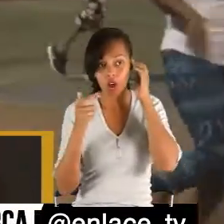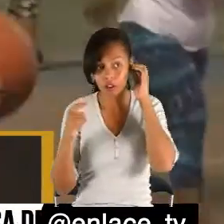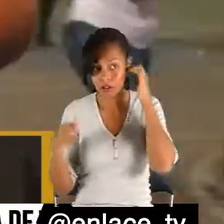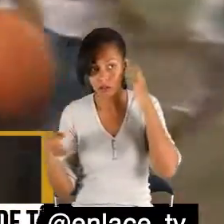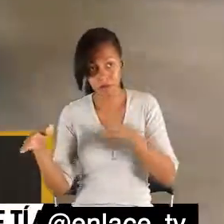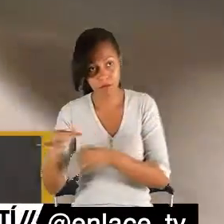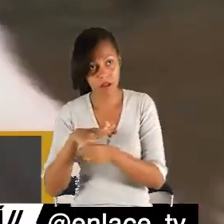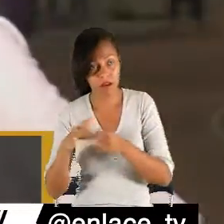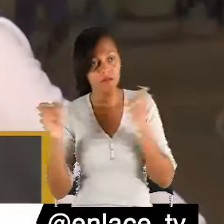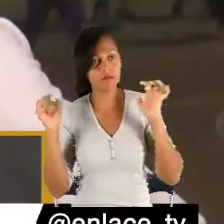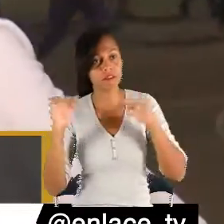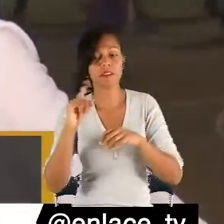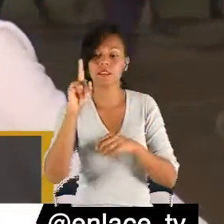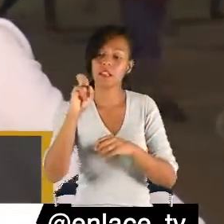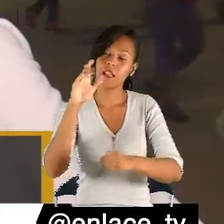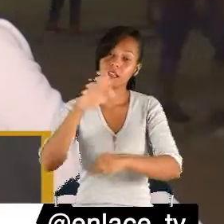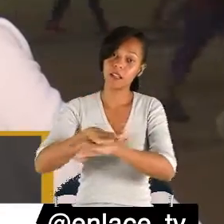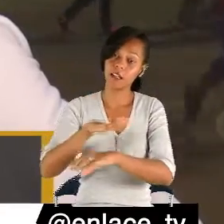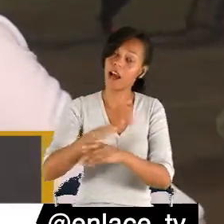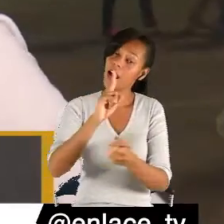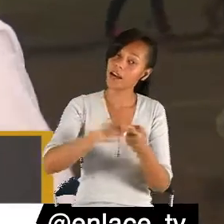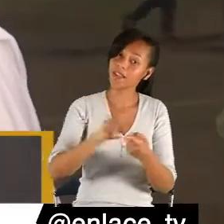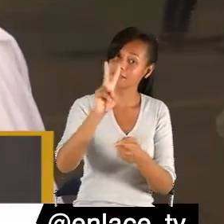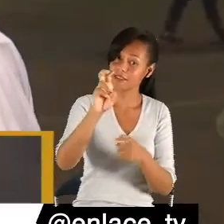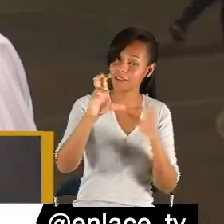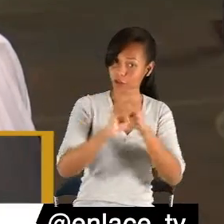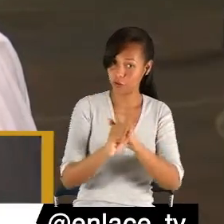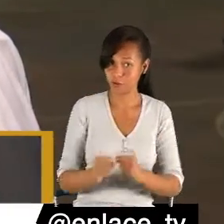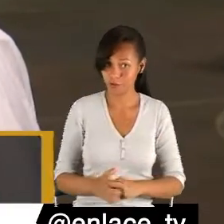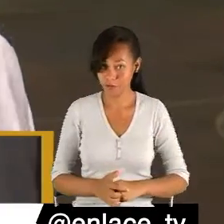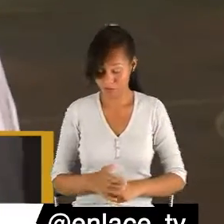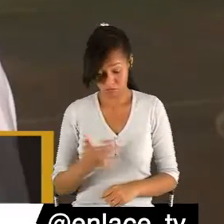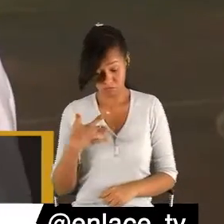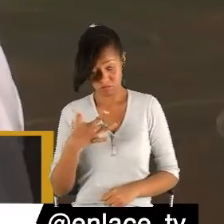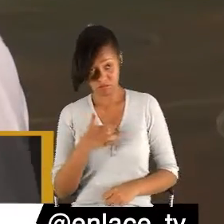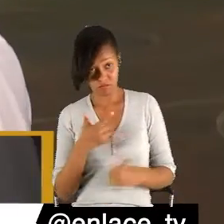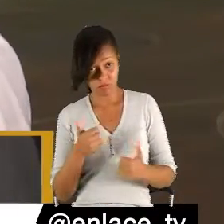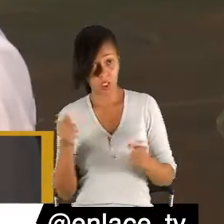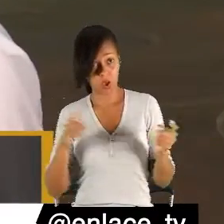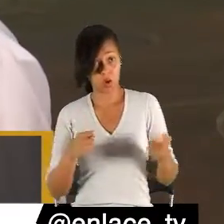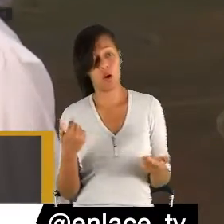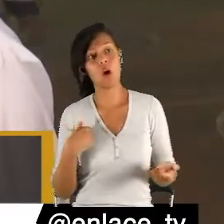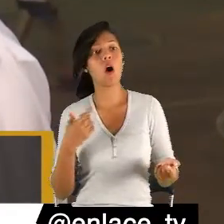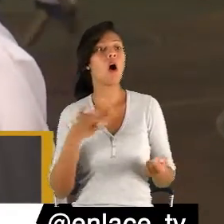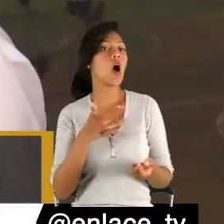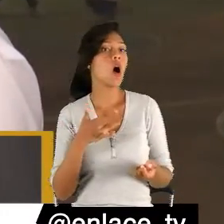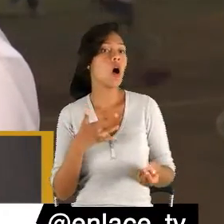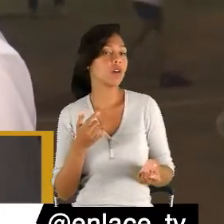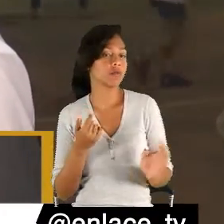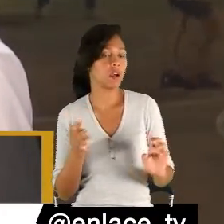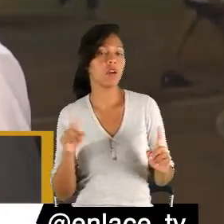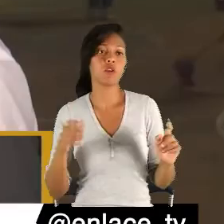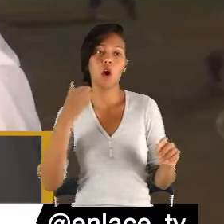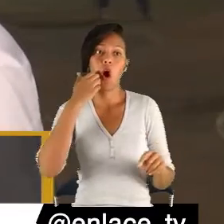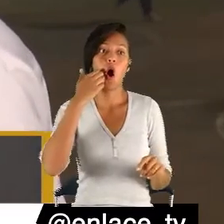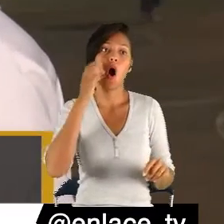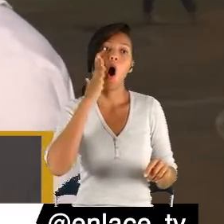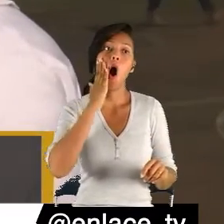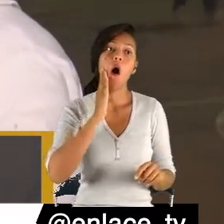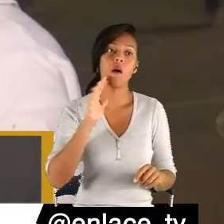7 de la noche mantenernos bien hay personas que más jóvenes que yo que se van a subir a una buseta y están pidiendo